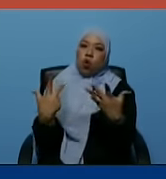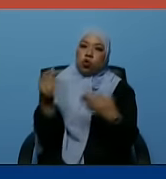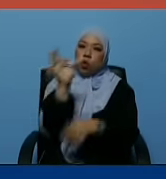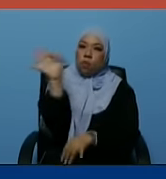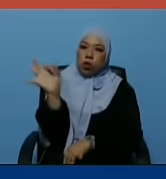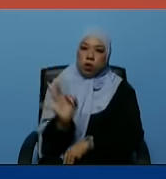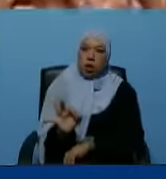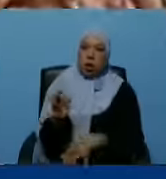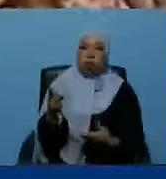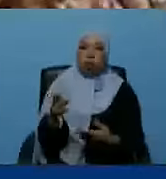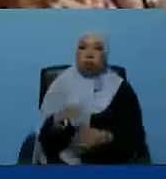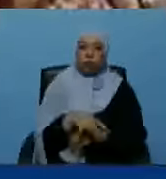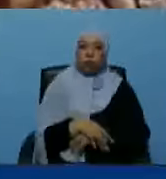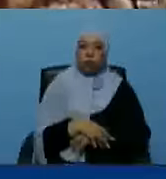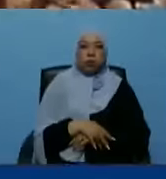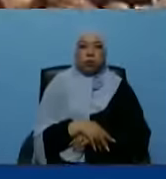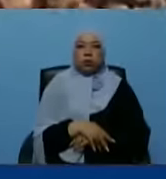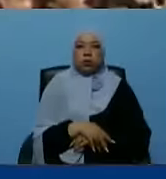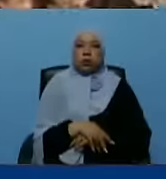8%.